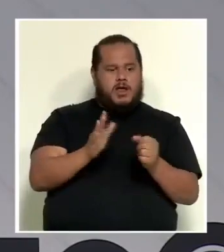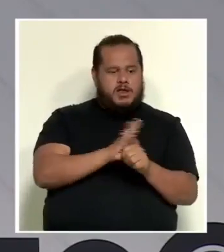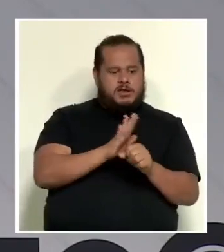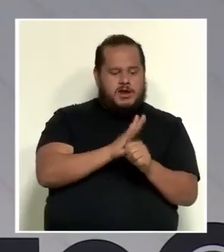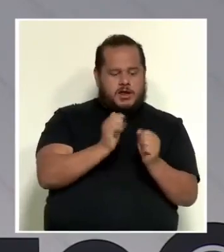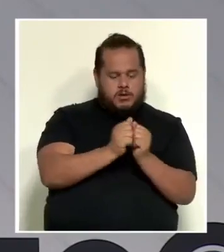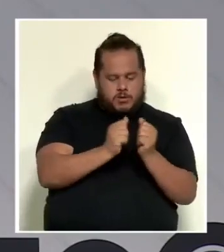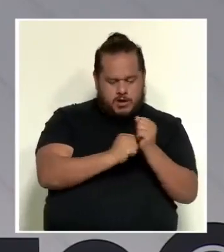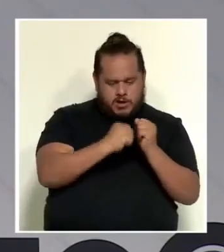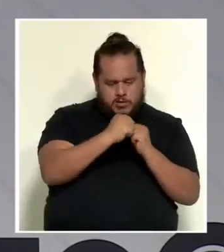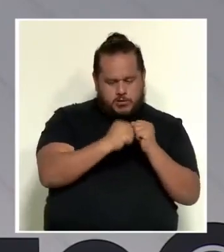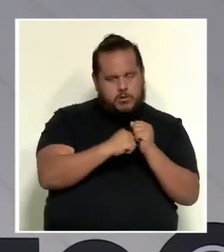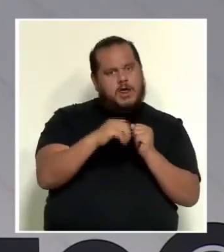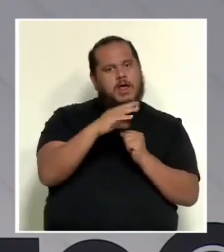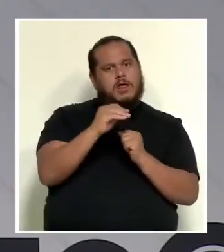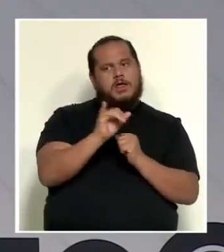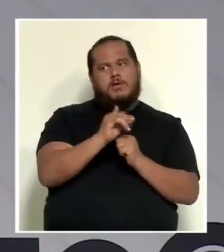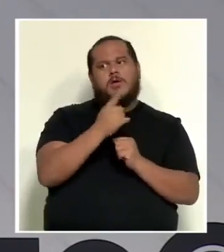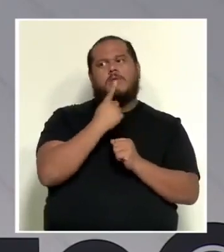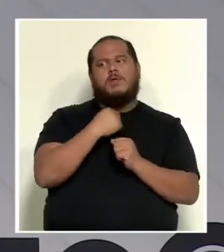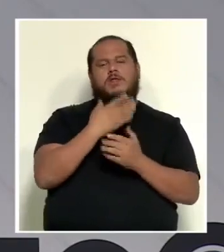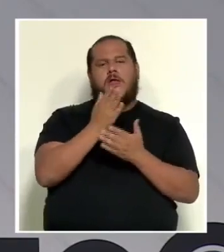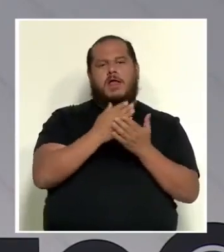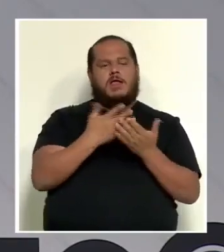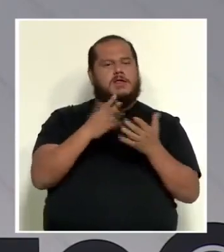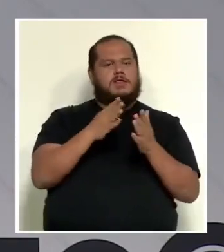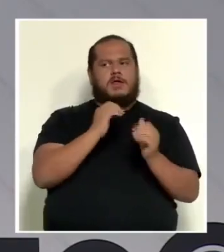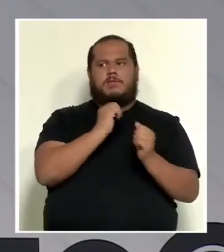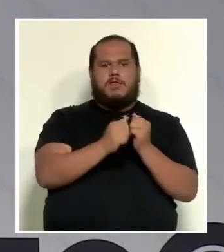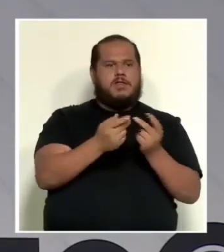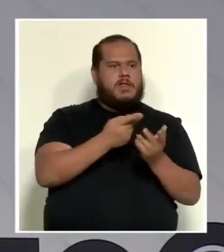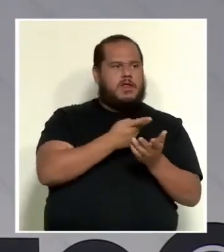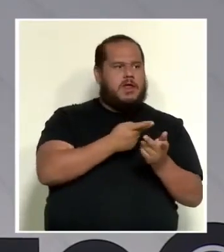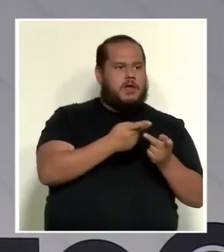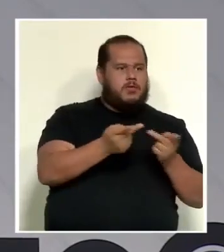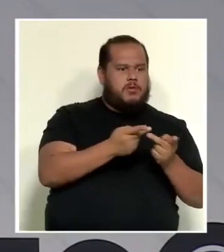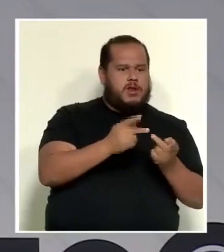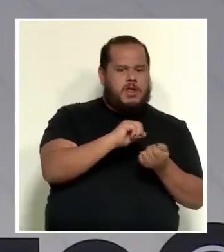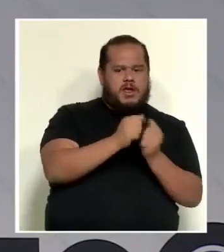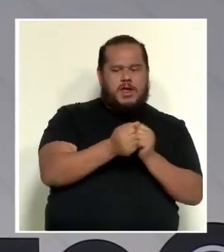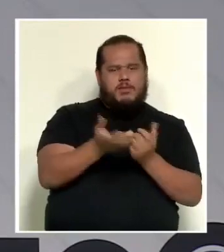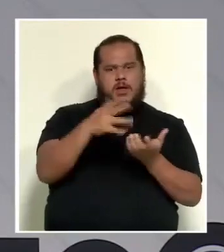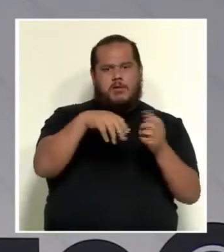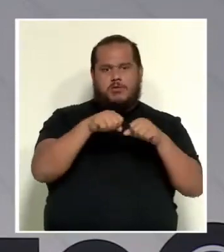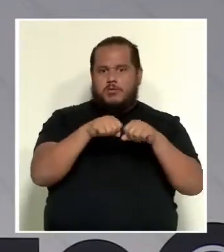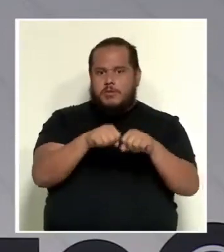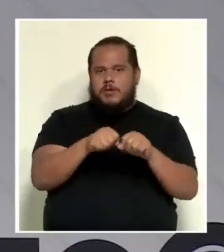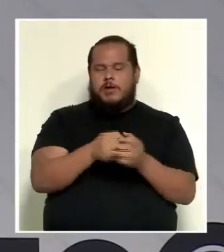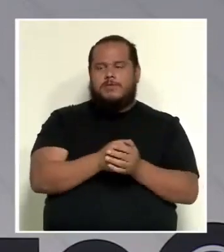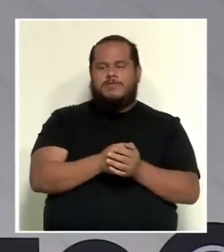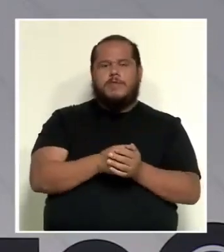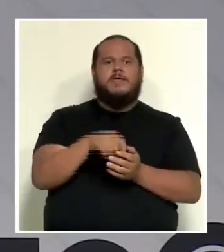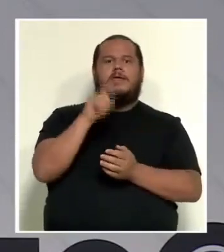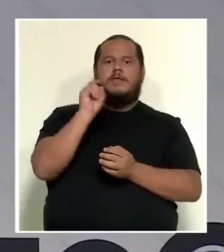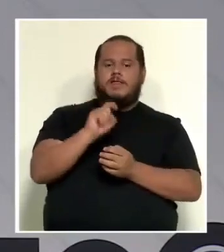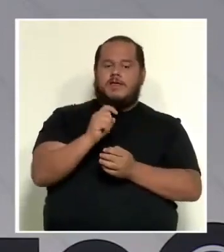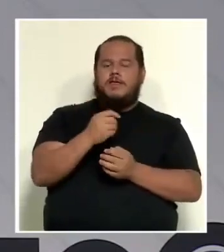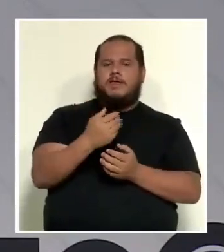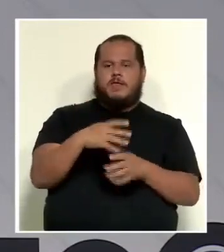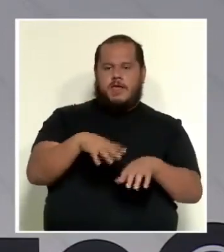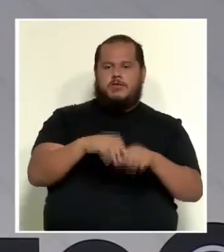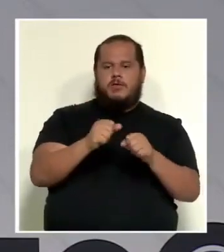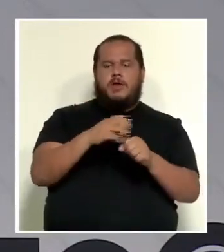estructura, y como me decía alguien, ya pasa de ser pulpería a un supermercado, tiene que tomar